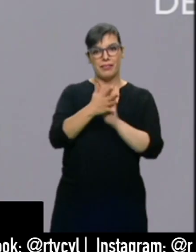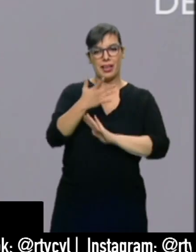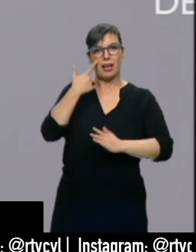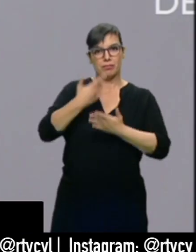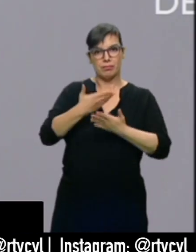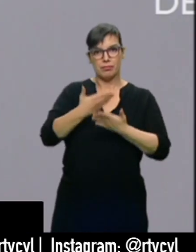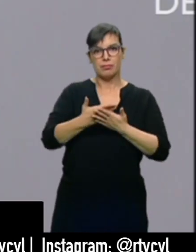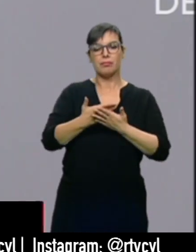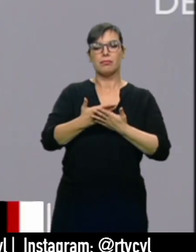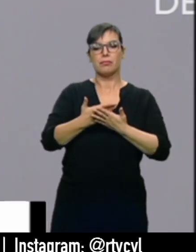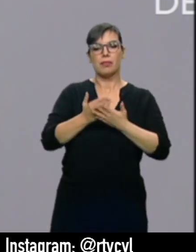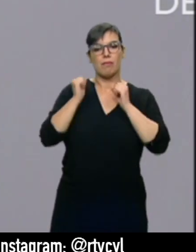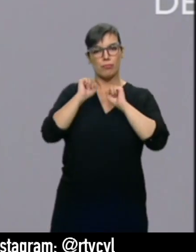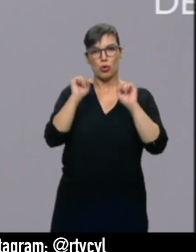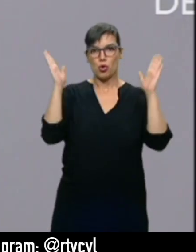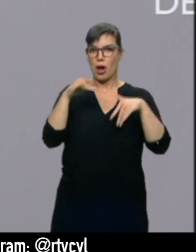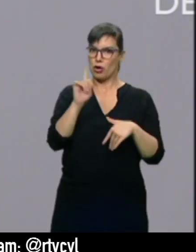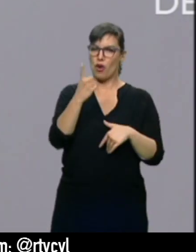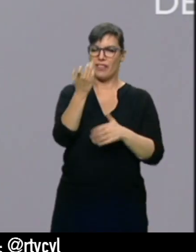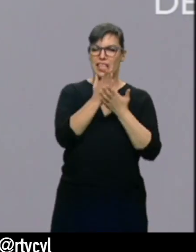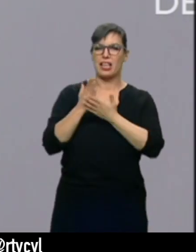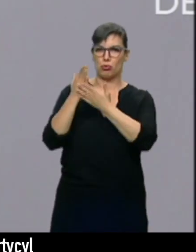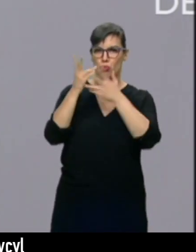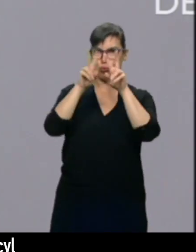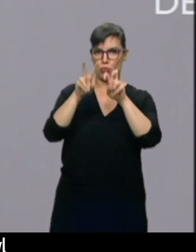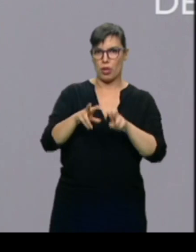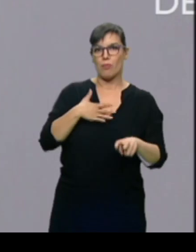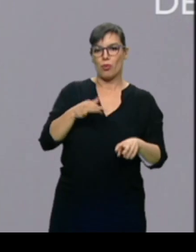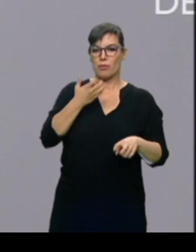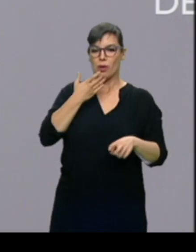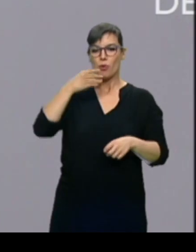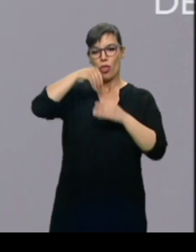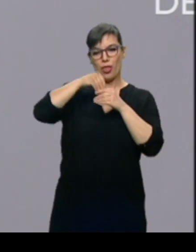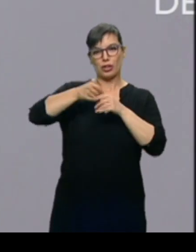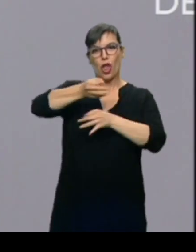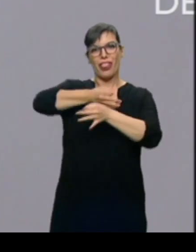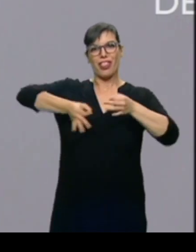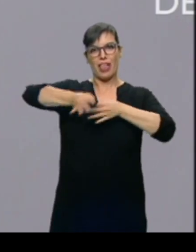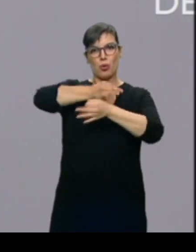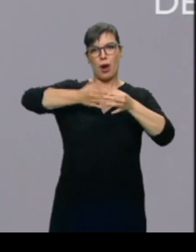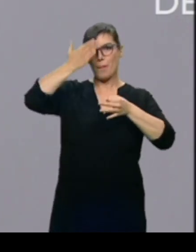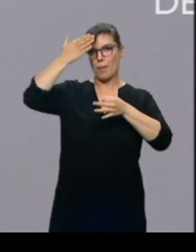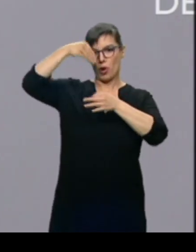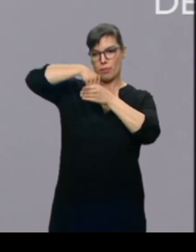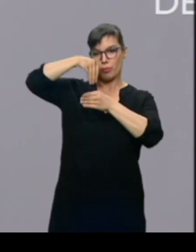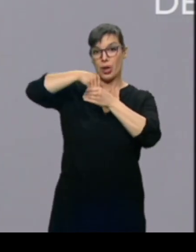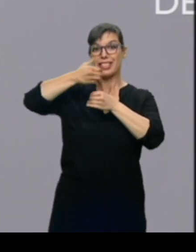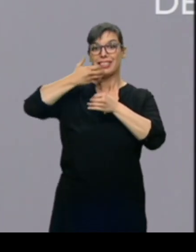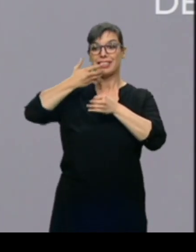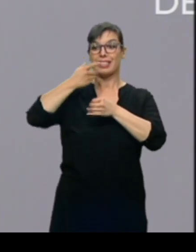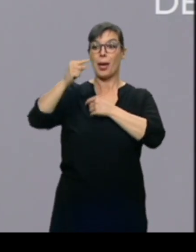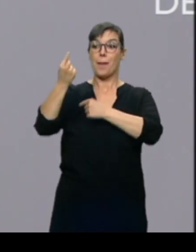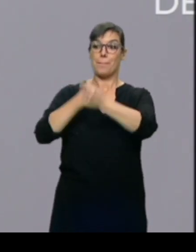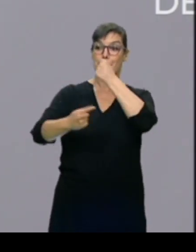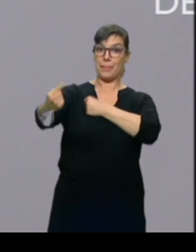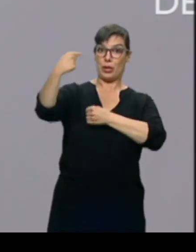haya inmunidad. Esto todavía hay que estudiarlo. Podemos tener células de memoria que en cuanto se vuelve uno a exponer al virus generen los